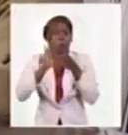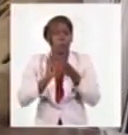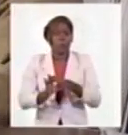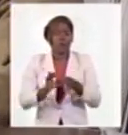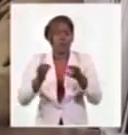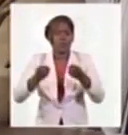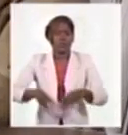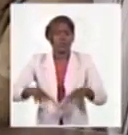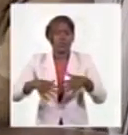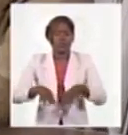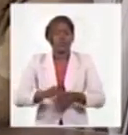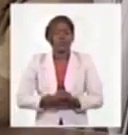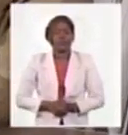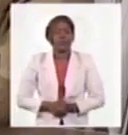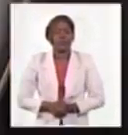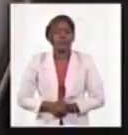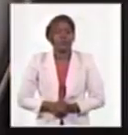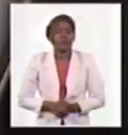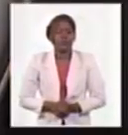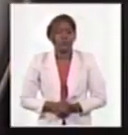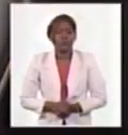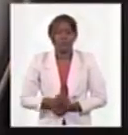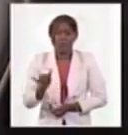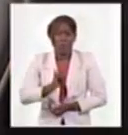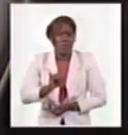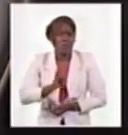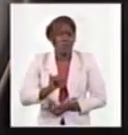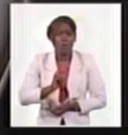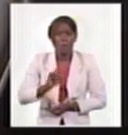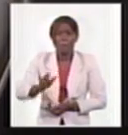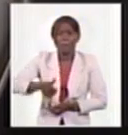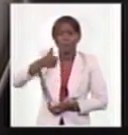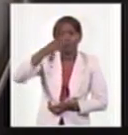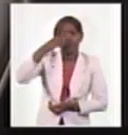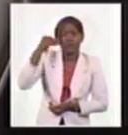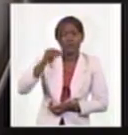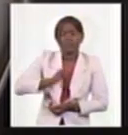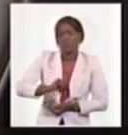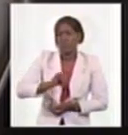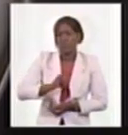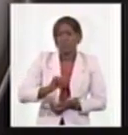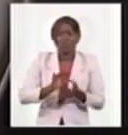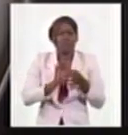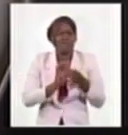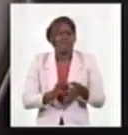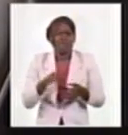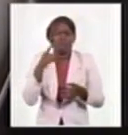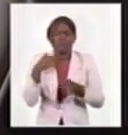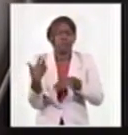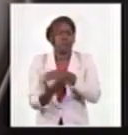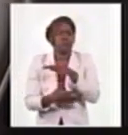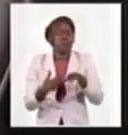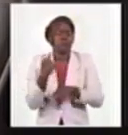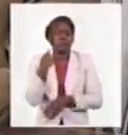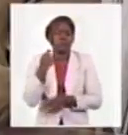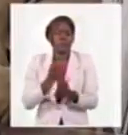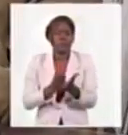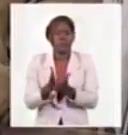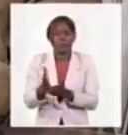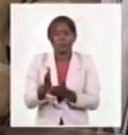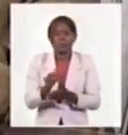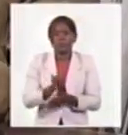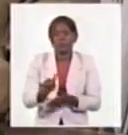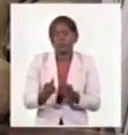solo de última hora. Y el trumpismo también, que es una corriente ahora que se hereda también de y que mantiene una fuerza tremenda. De